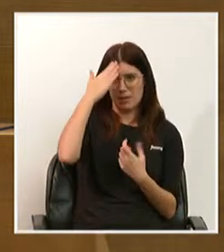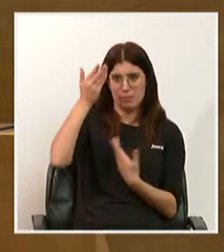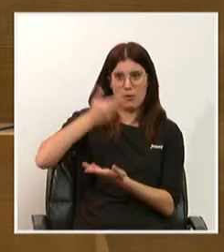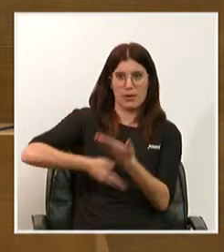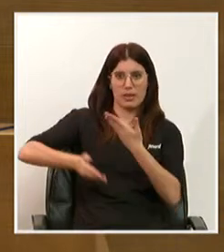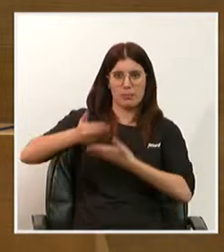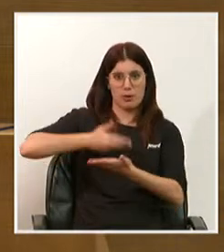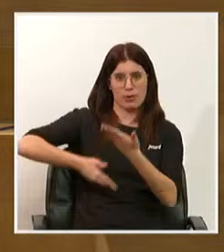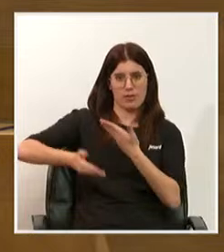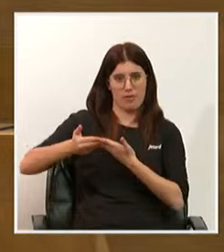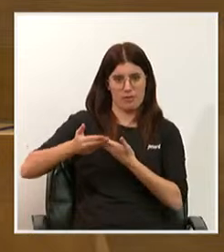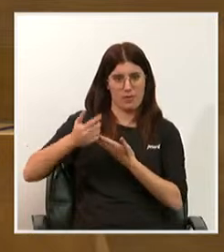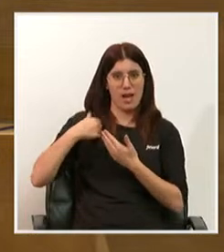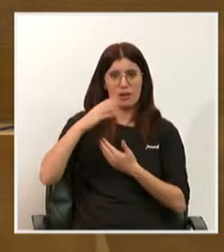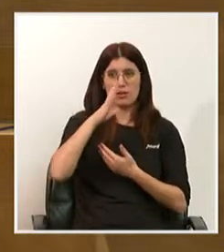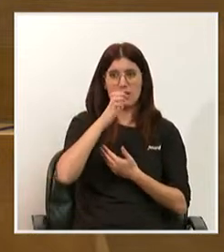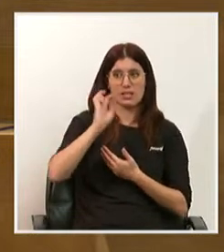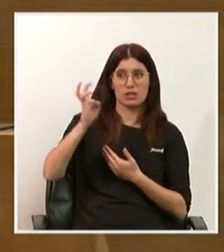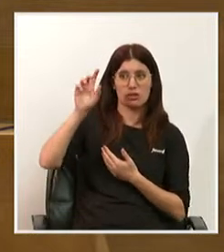reciproc